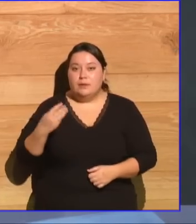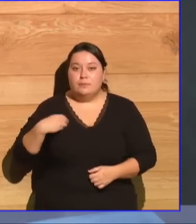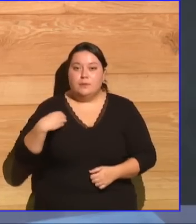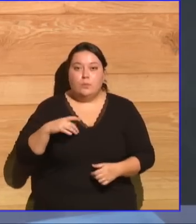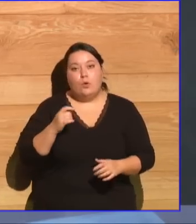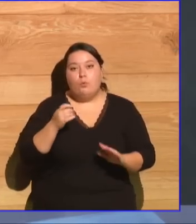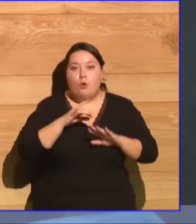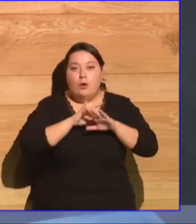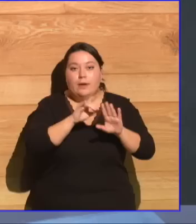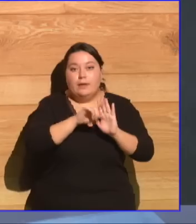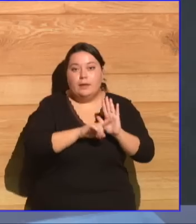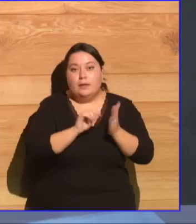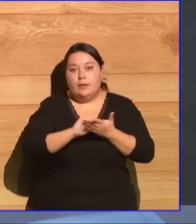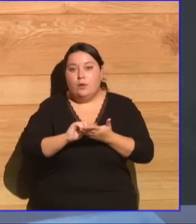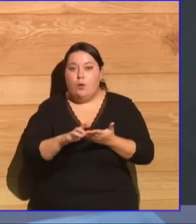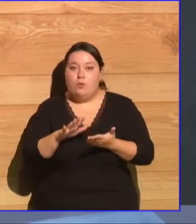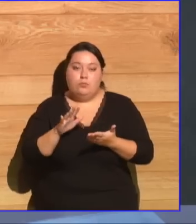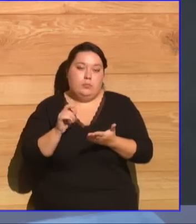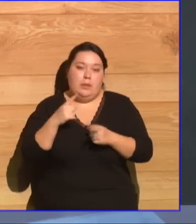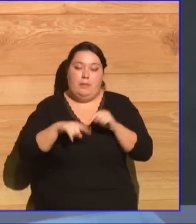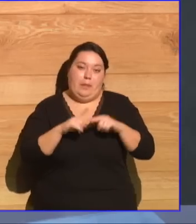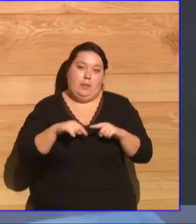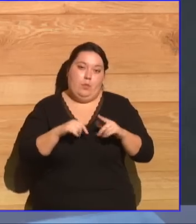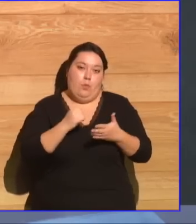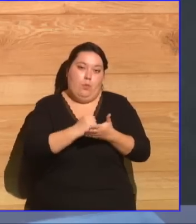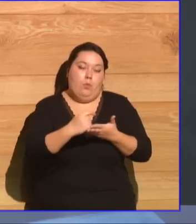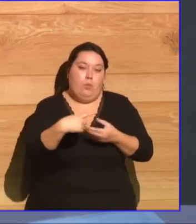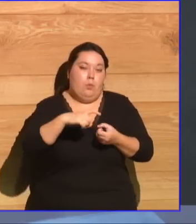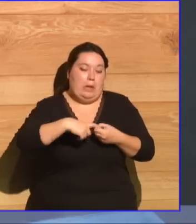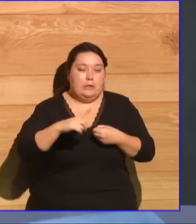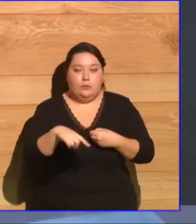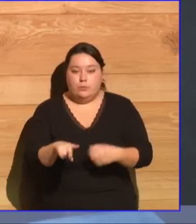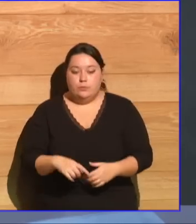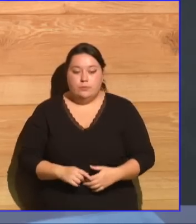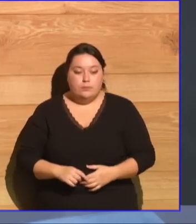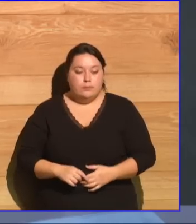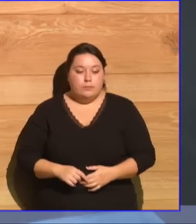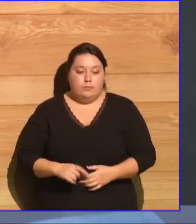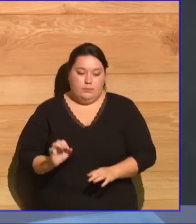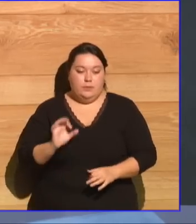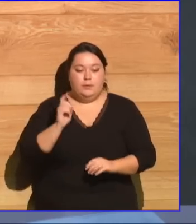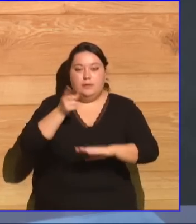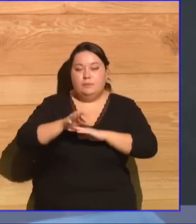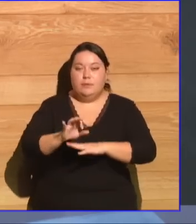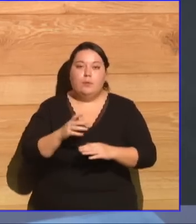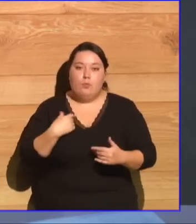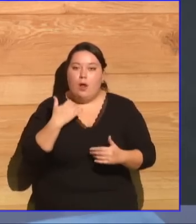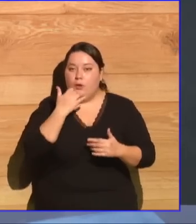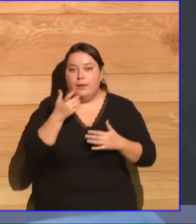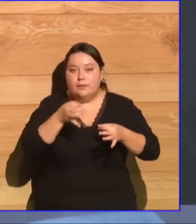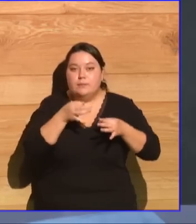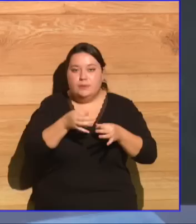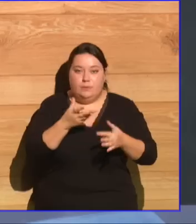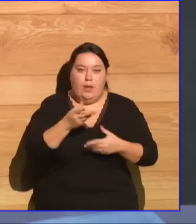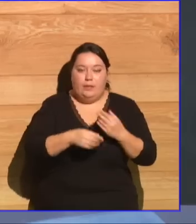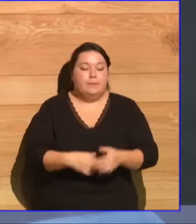de guión o como escritores no acreditados. Eso es muy, muy habitual allí y en las películas de Spielberg es una constante. Y esta es una